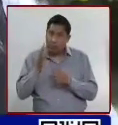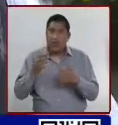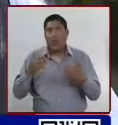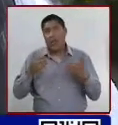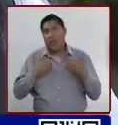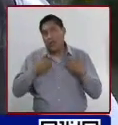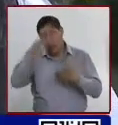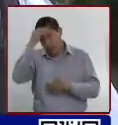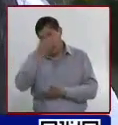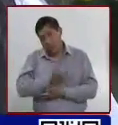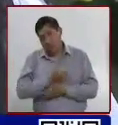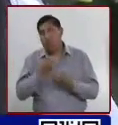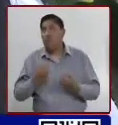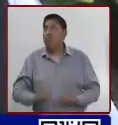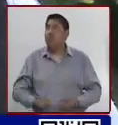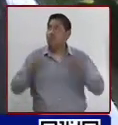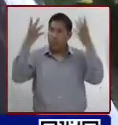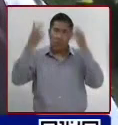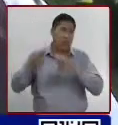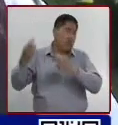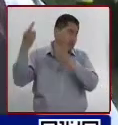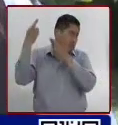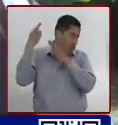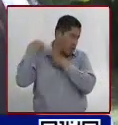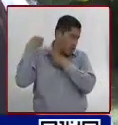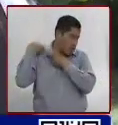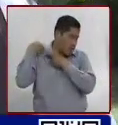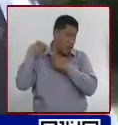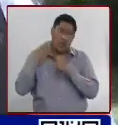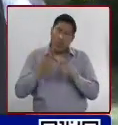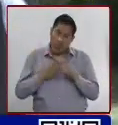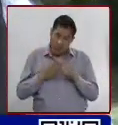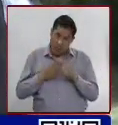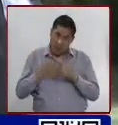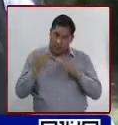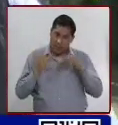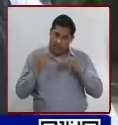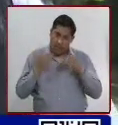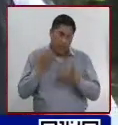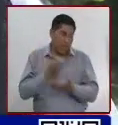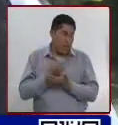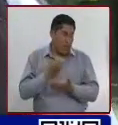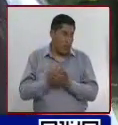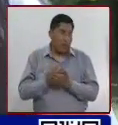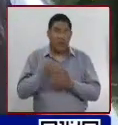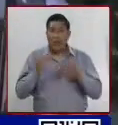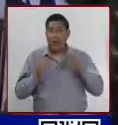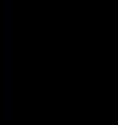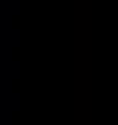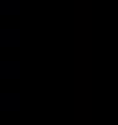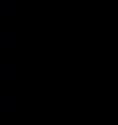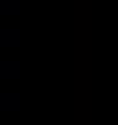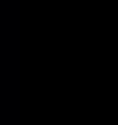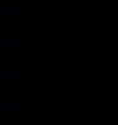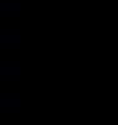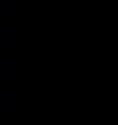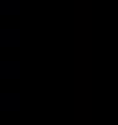hijo sí es mucha responsabilidad, porque primero tienes que tener estabilidad económica y estabilidad emocional.